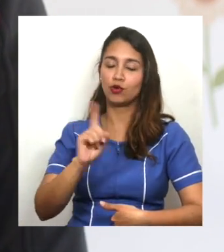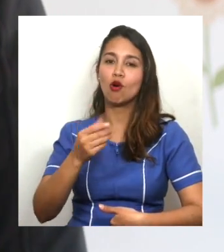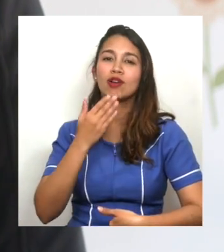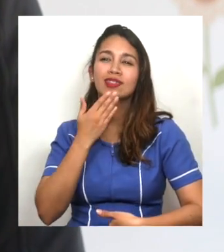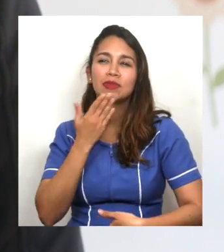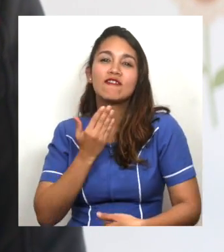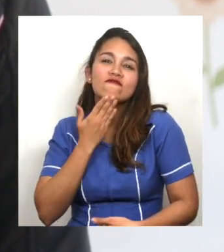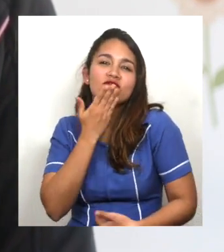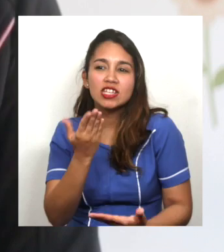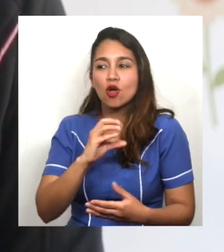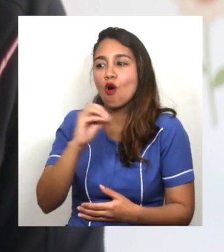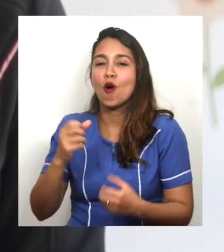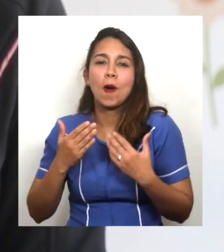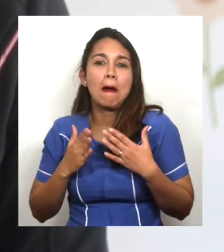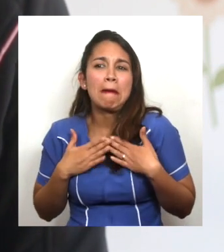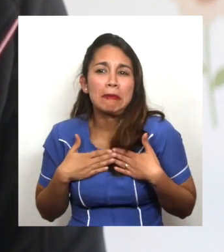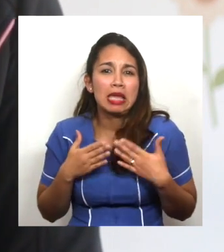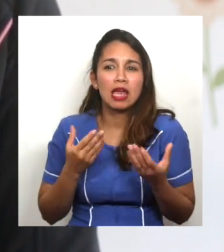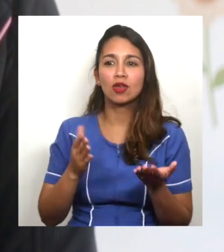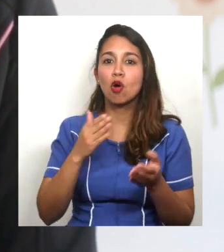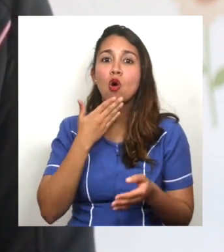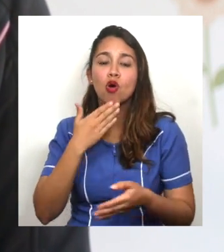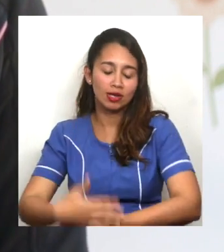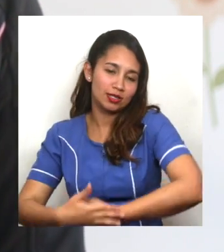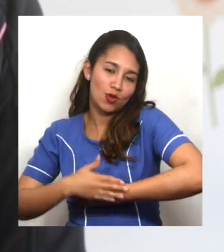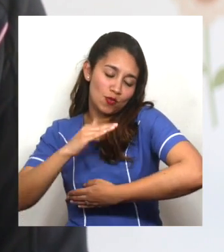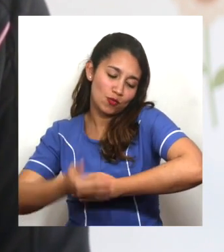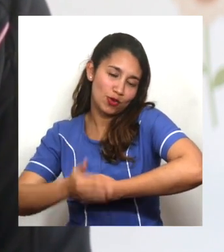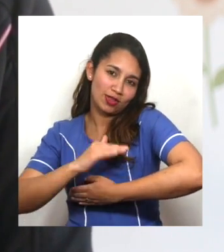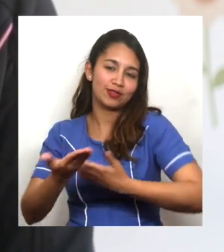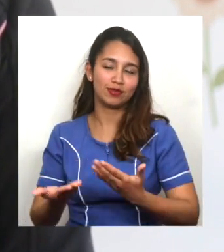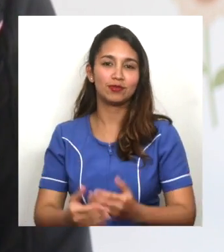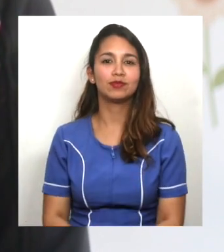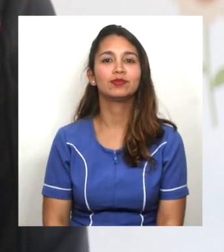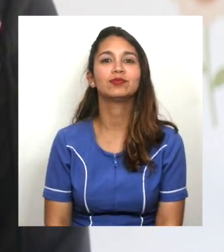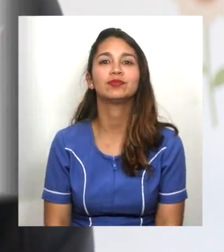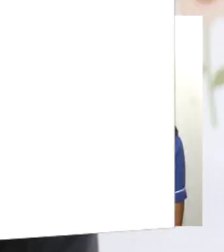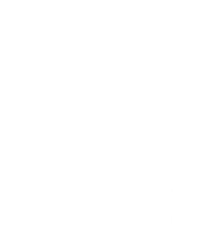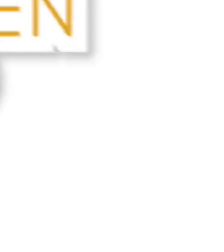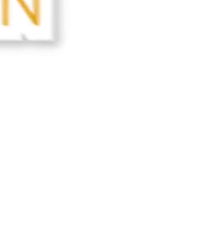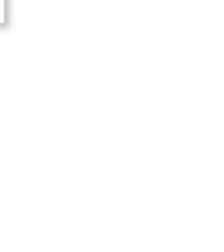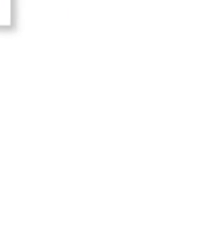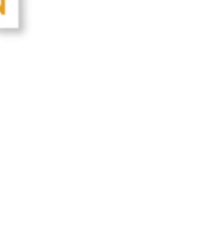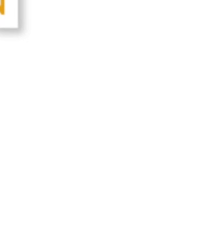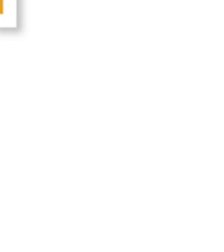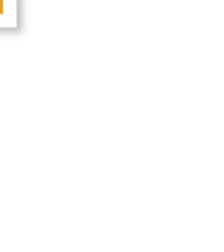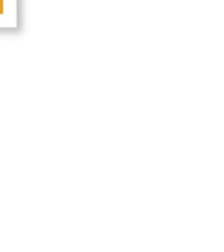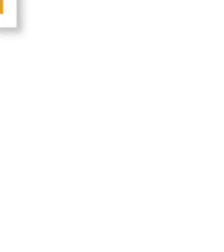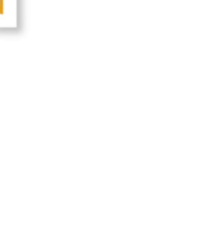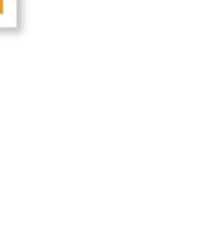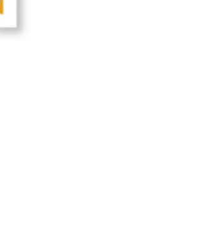hambre, sino también en casos de frío, de miedo o cuando necesite contención y seguridad.